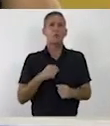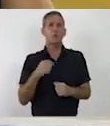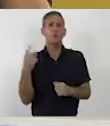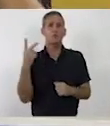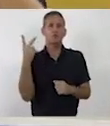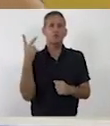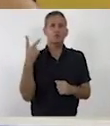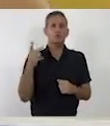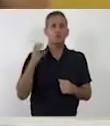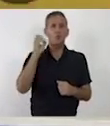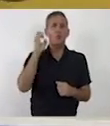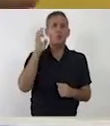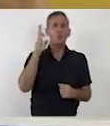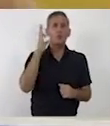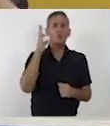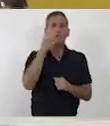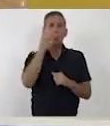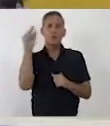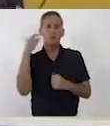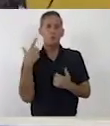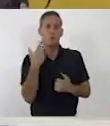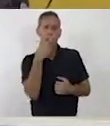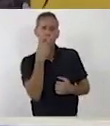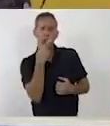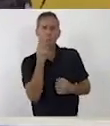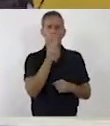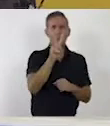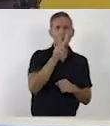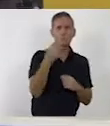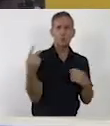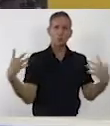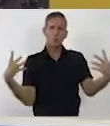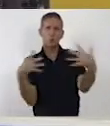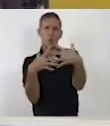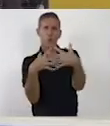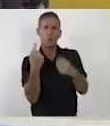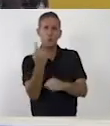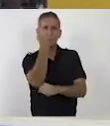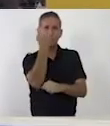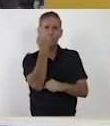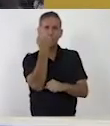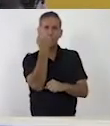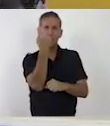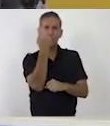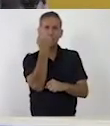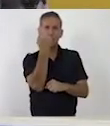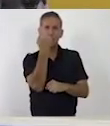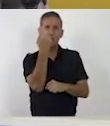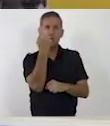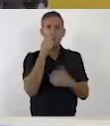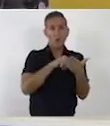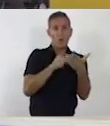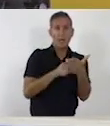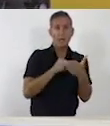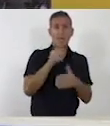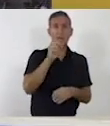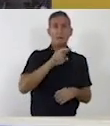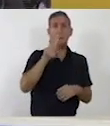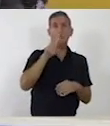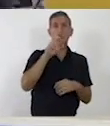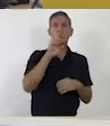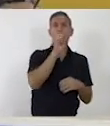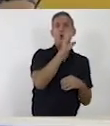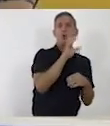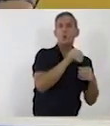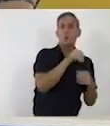importante en la clase. Es decir, hemos visto ahora dos vínculos. Primero, el cálculo de volumen molar